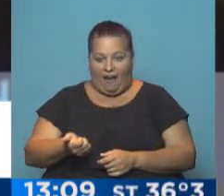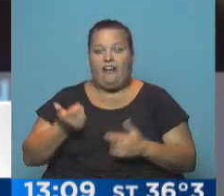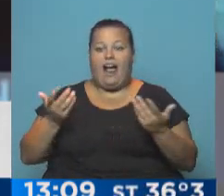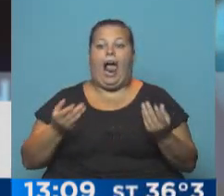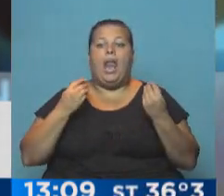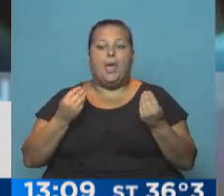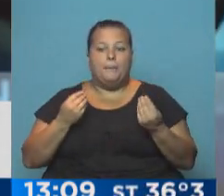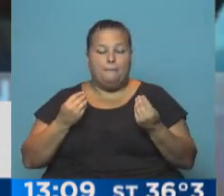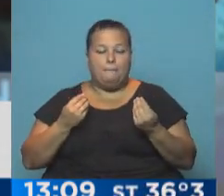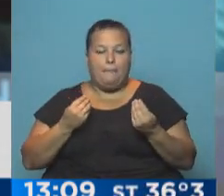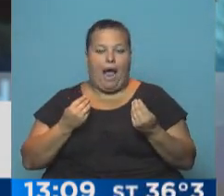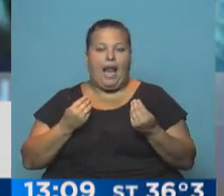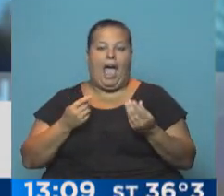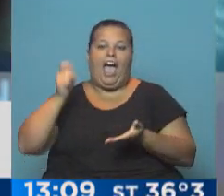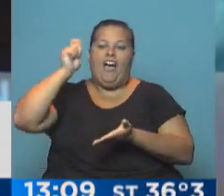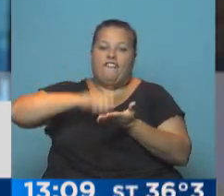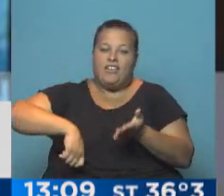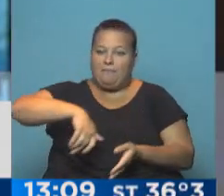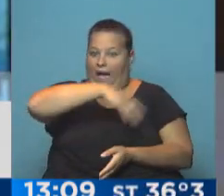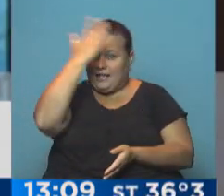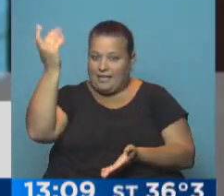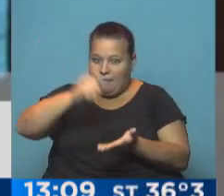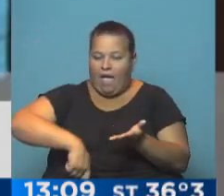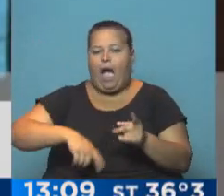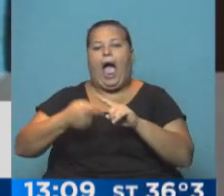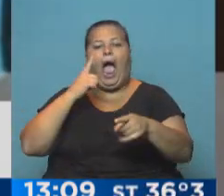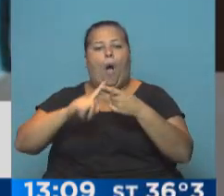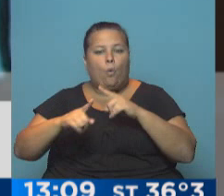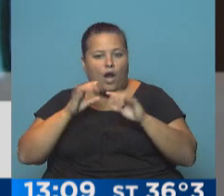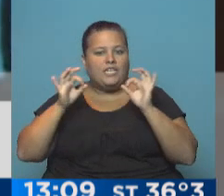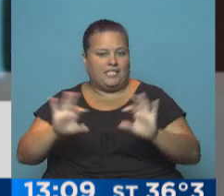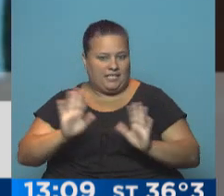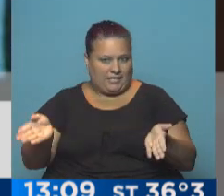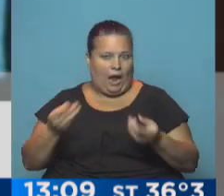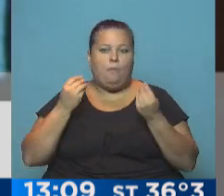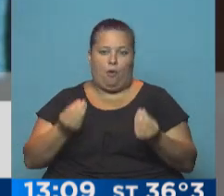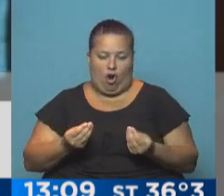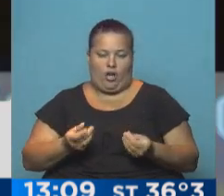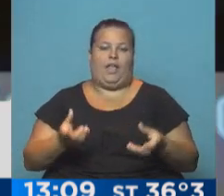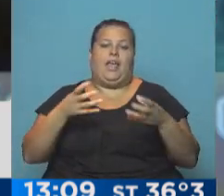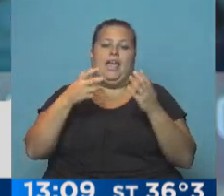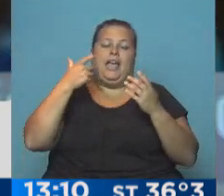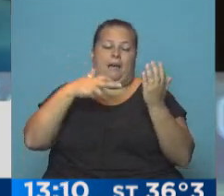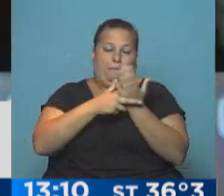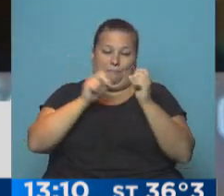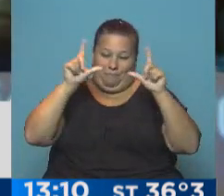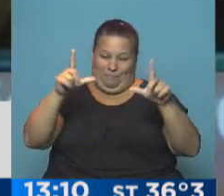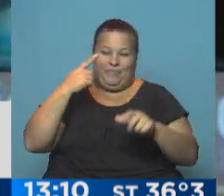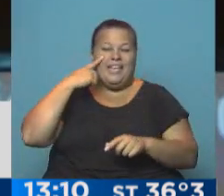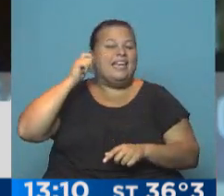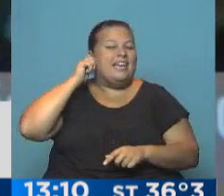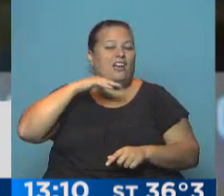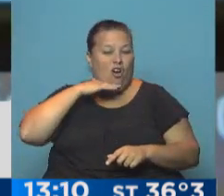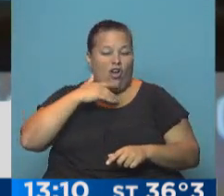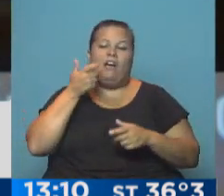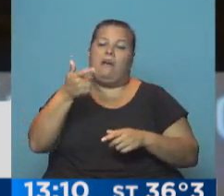para rubricar en asamblea un acuerdo que se llegó entre las partes. ¿Por qué? Porque la Inspección General de Justicia intimó a la